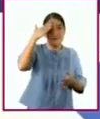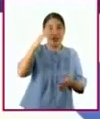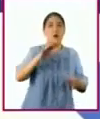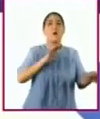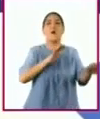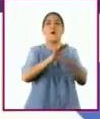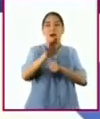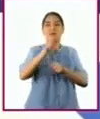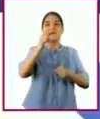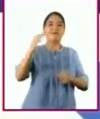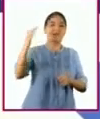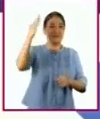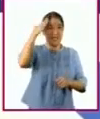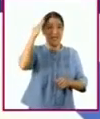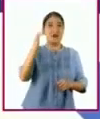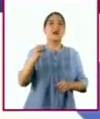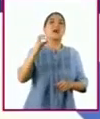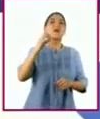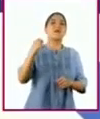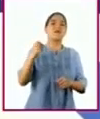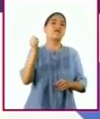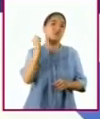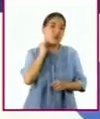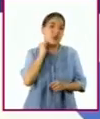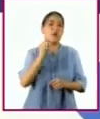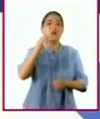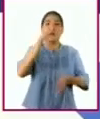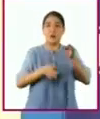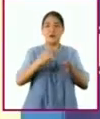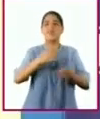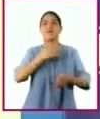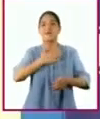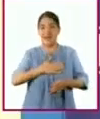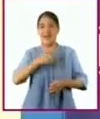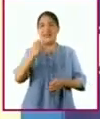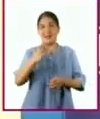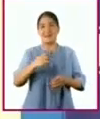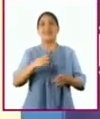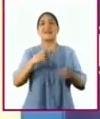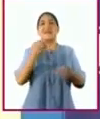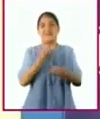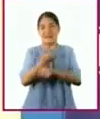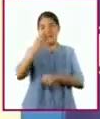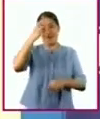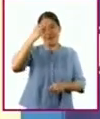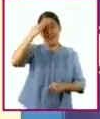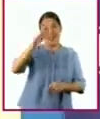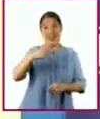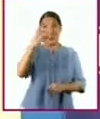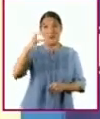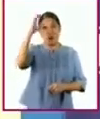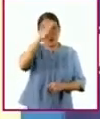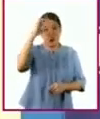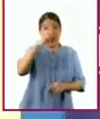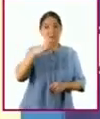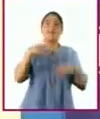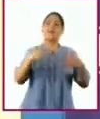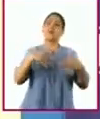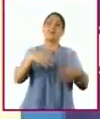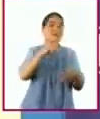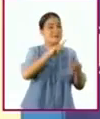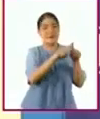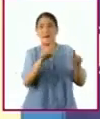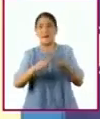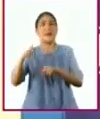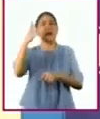poderes ejecutivo, legislativo y judicial del estado. La cultura de este estado es muy rica y diversa debido